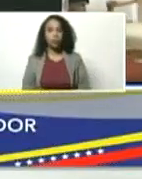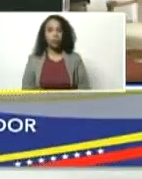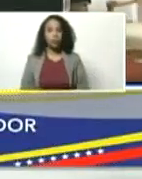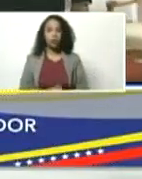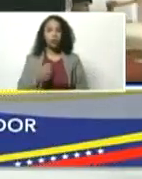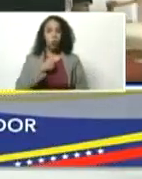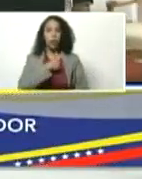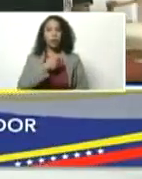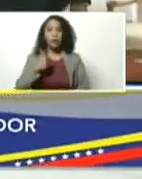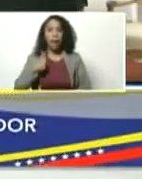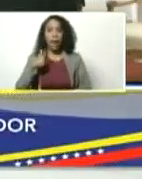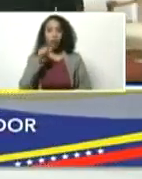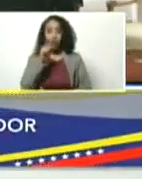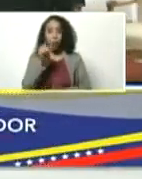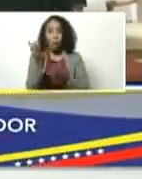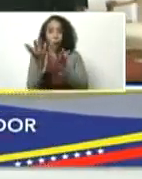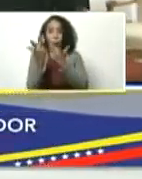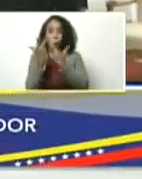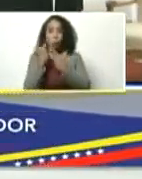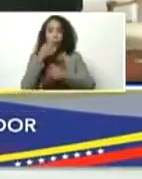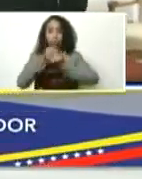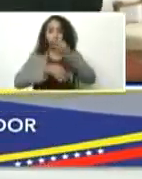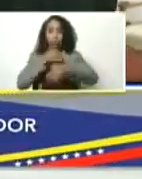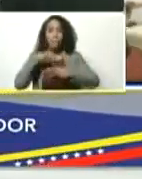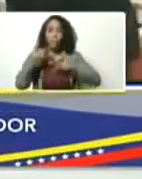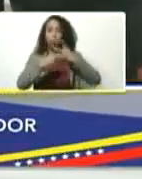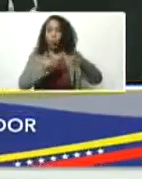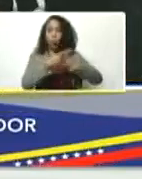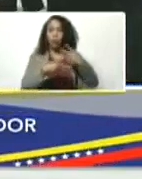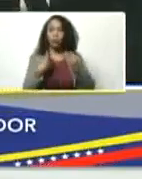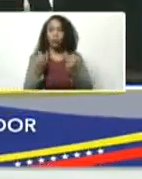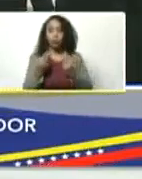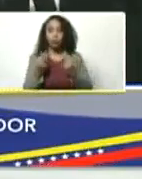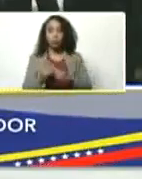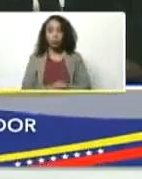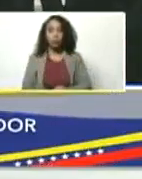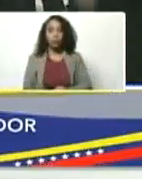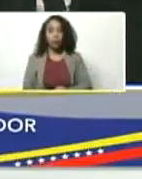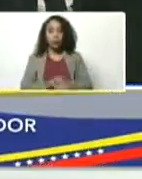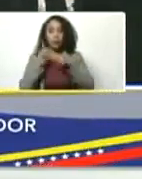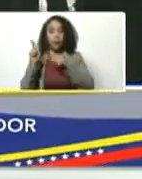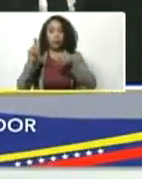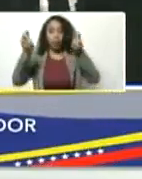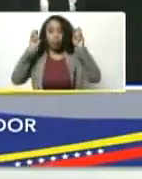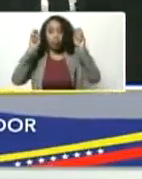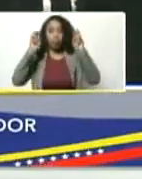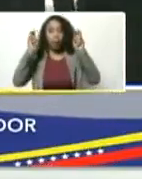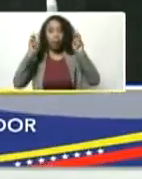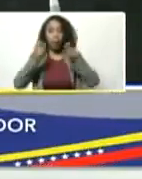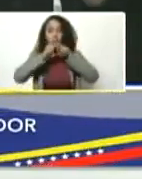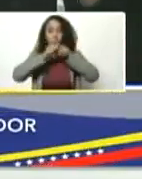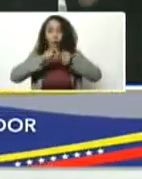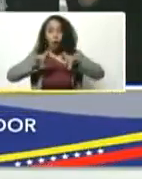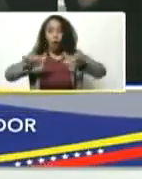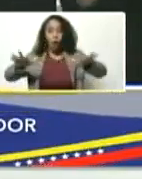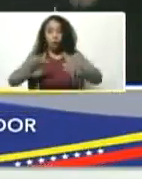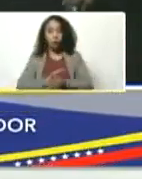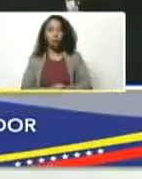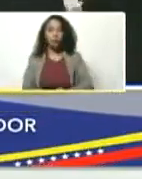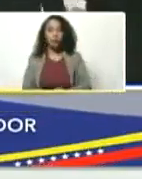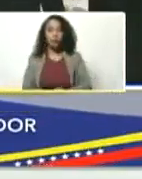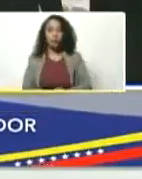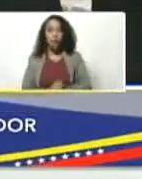Quisiera que me hicieras un comentario sobre todos estos procesos económicos y este concepto de la expansión,